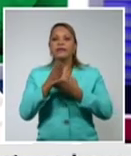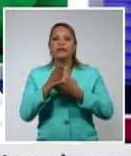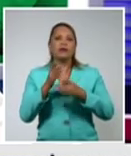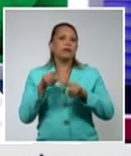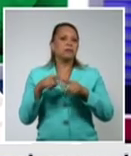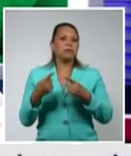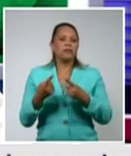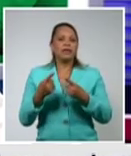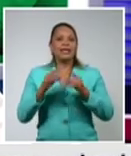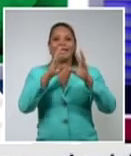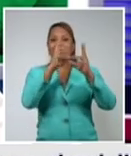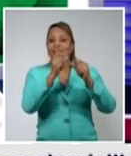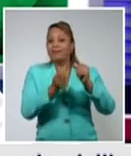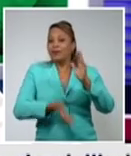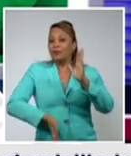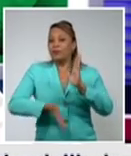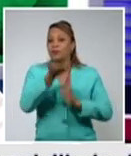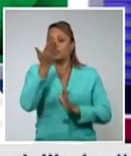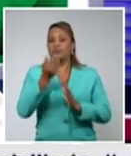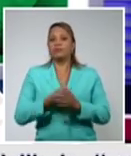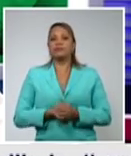la cifra más elevada,